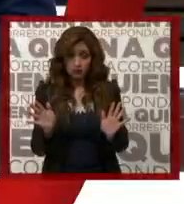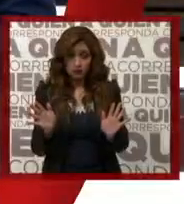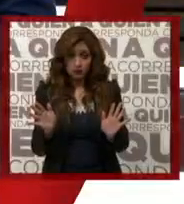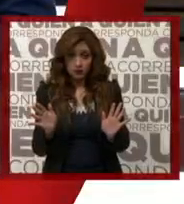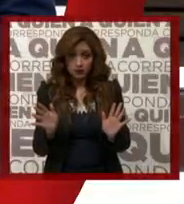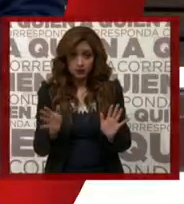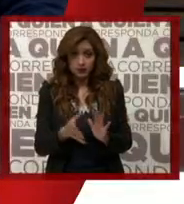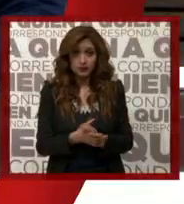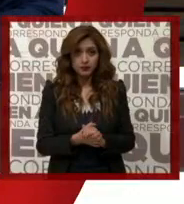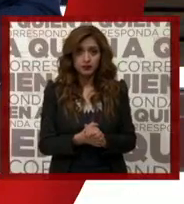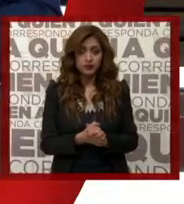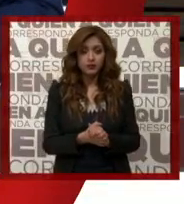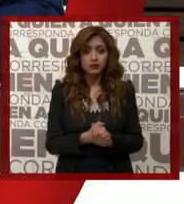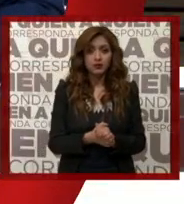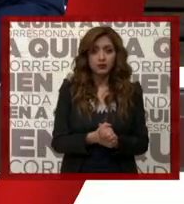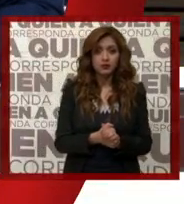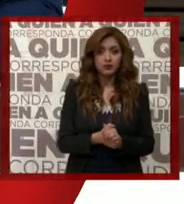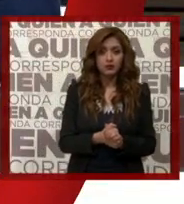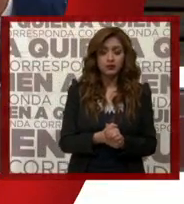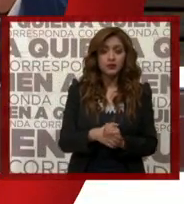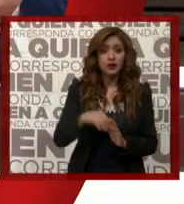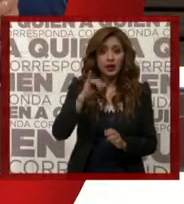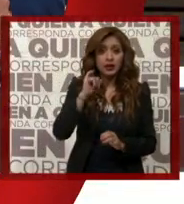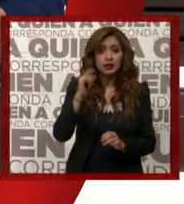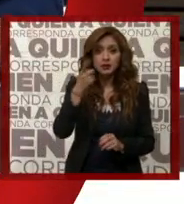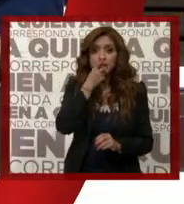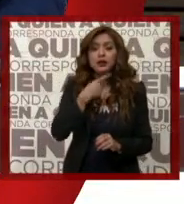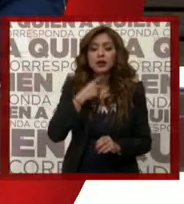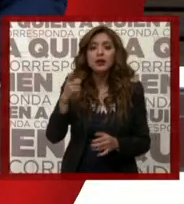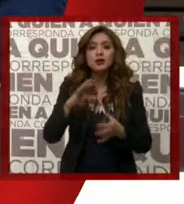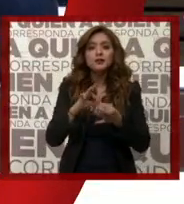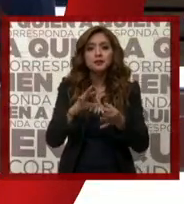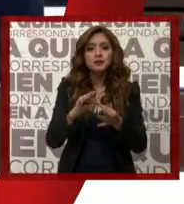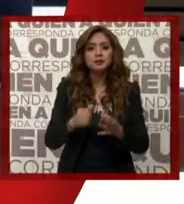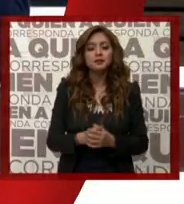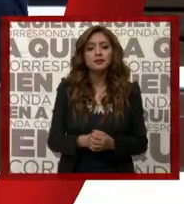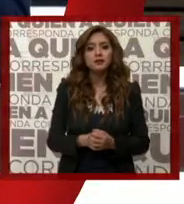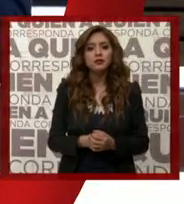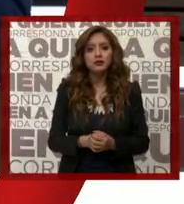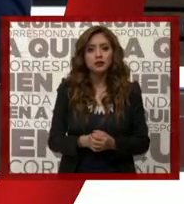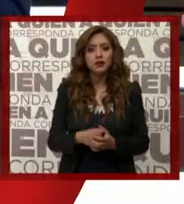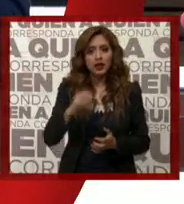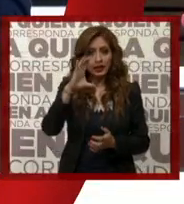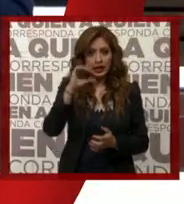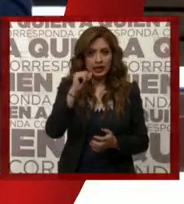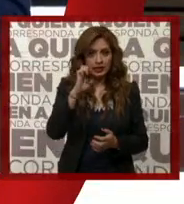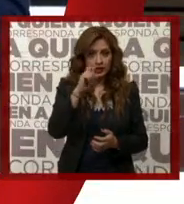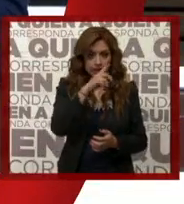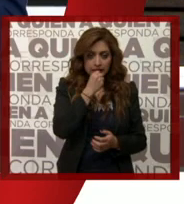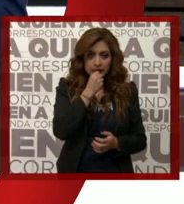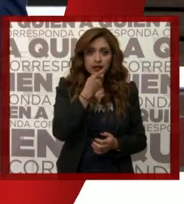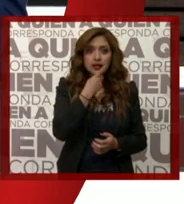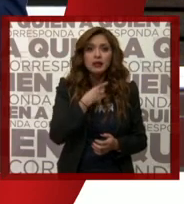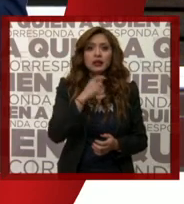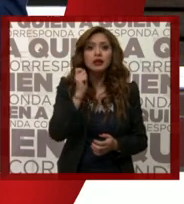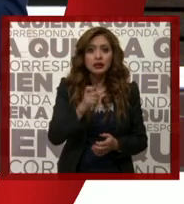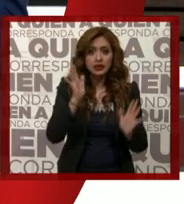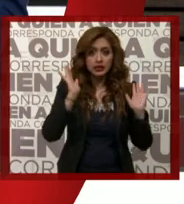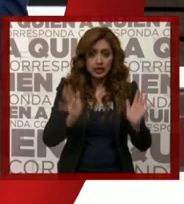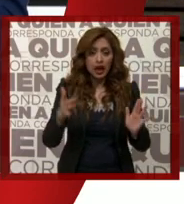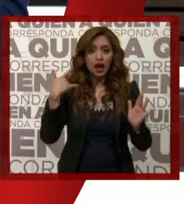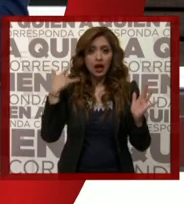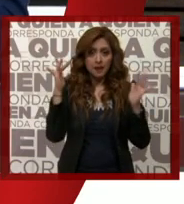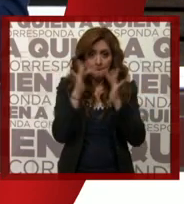¿Samia? Ah, sí, señor, de la entrevista. Es que me dijeron que querías hablar conmigo. Ah, sí, sí. No, ¿de no, casetas? De la entrevista en casetas. Claro que sí, señor, nos hemos